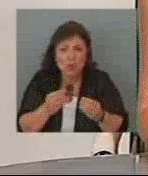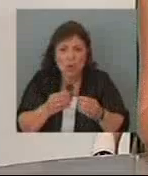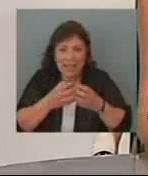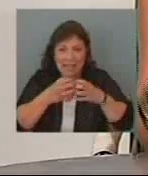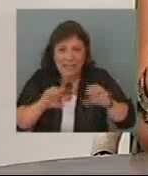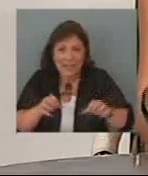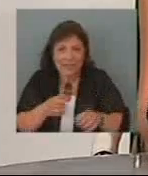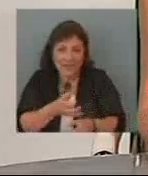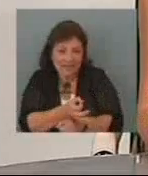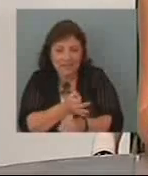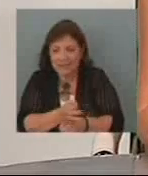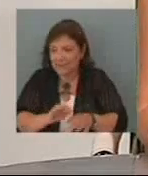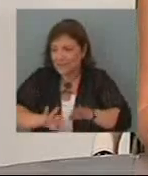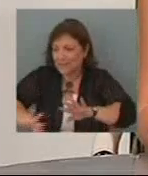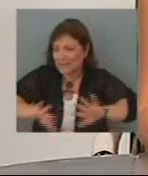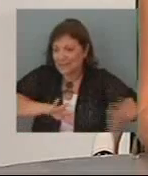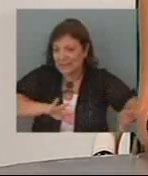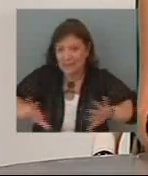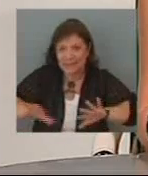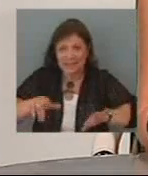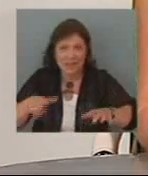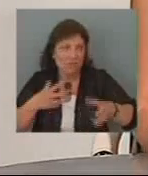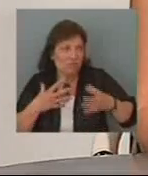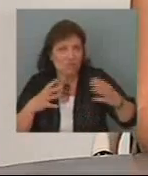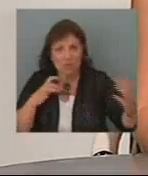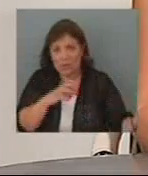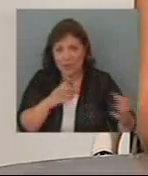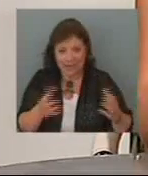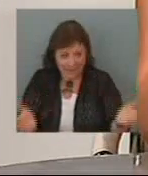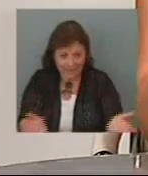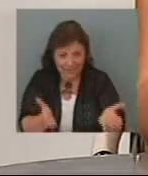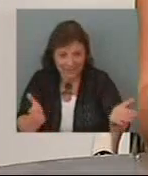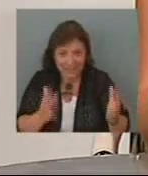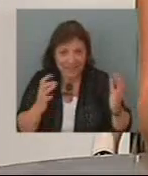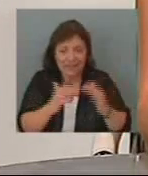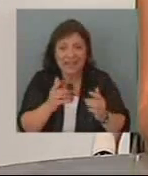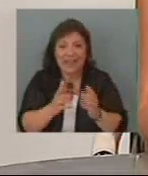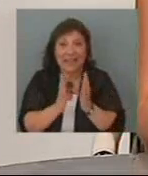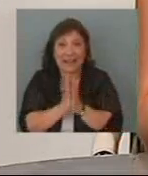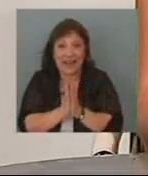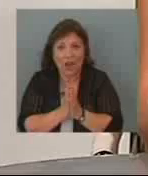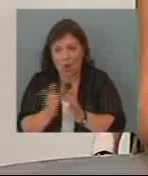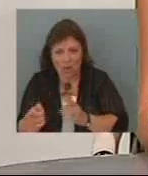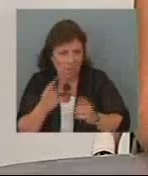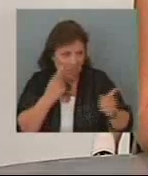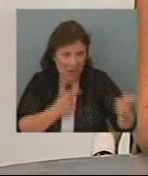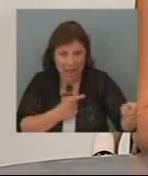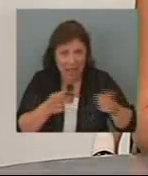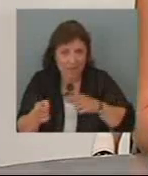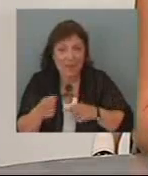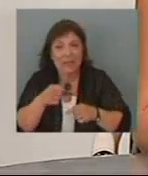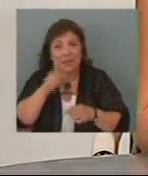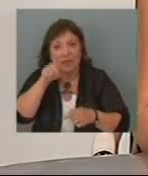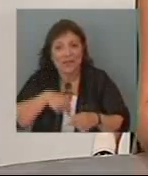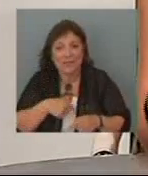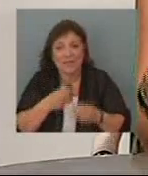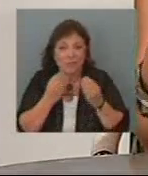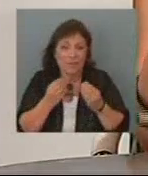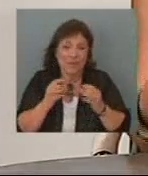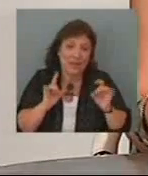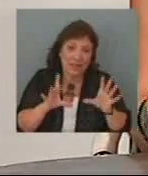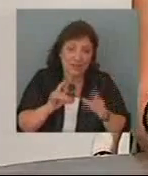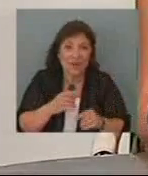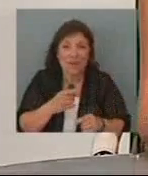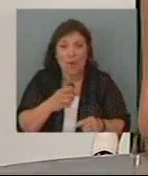divididos, como arma arrojadiza se utiliza, se instrumentaliza la religión, pero lo que allí pesan son los ingentes recursos naturales que tienen, o